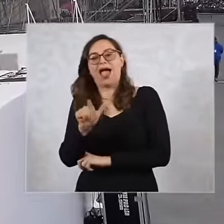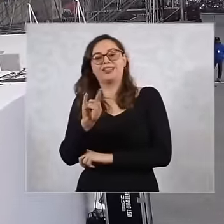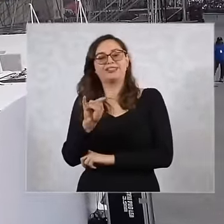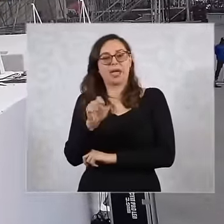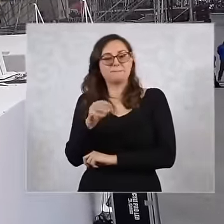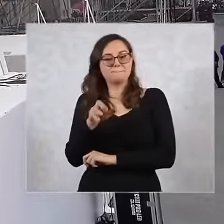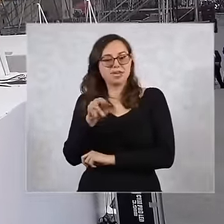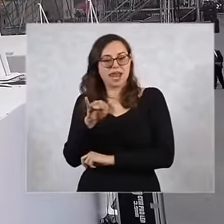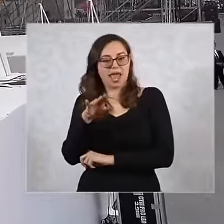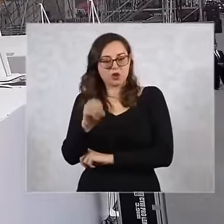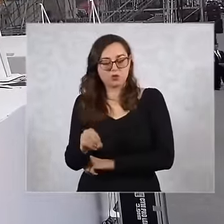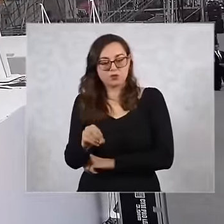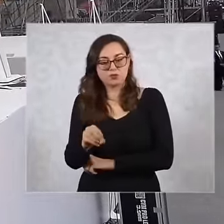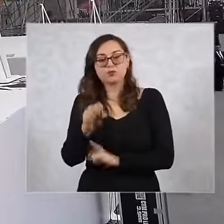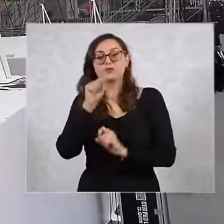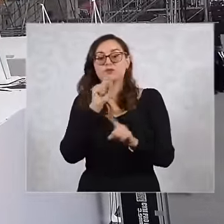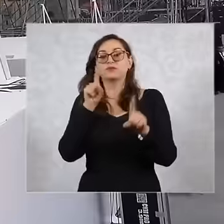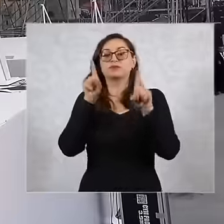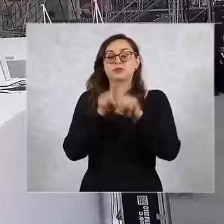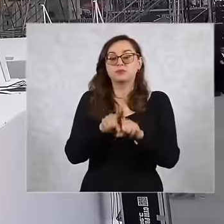Cuautla, Tlapa, Markelia.